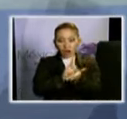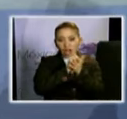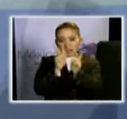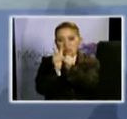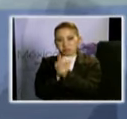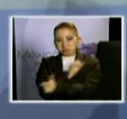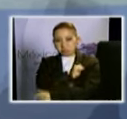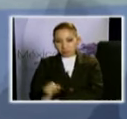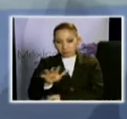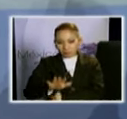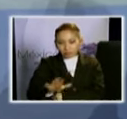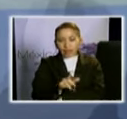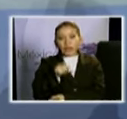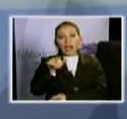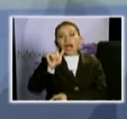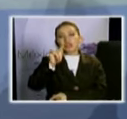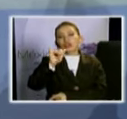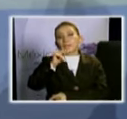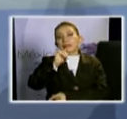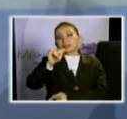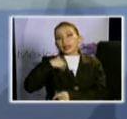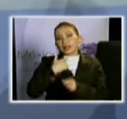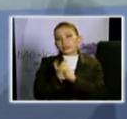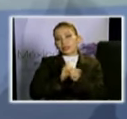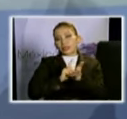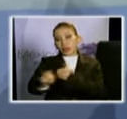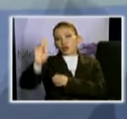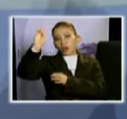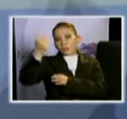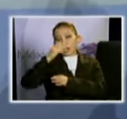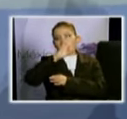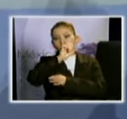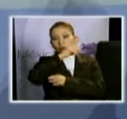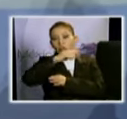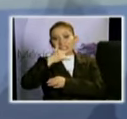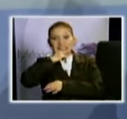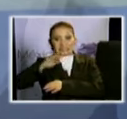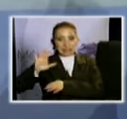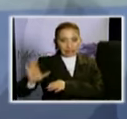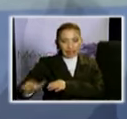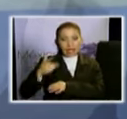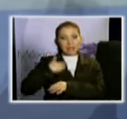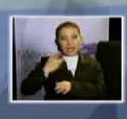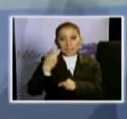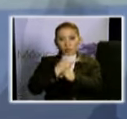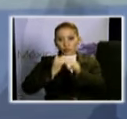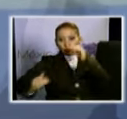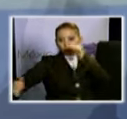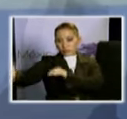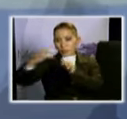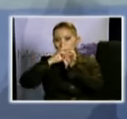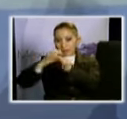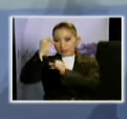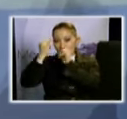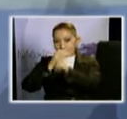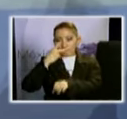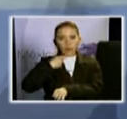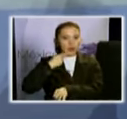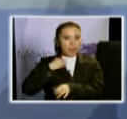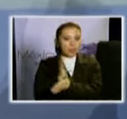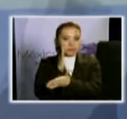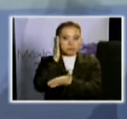crimen organizado. Antonio Masitelli es licenciado en Derecho por la Universidad de Bolonia, en Italia, y tiene posgrados en Cooperación Internacional y Políticas